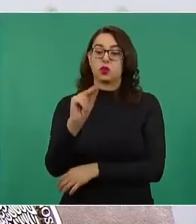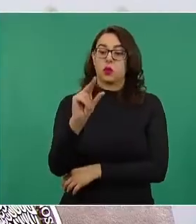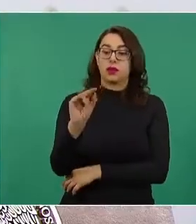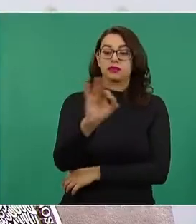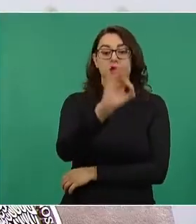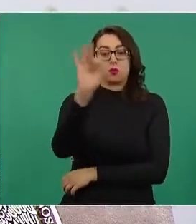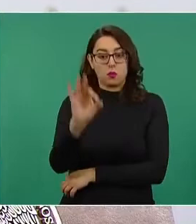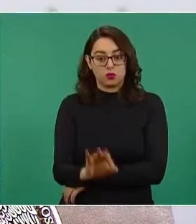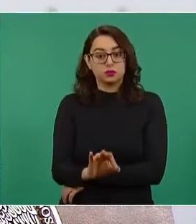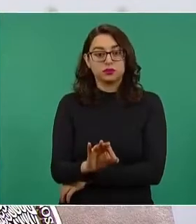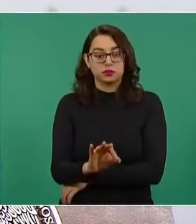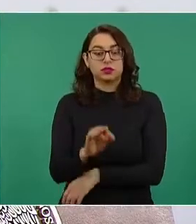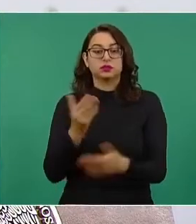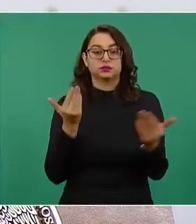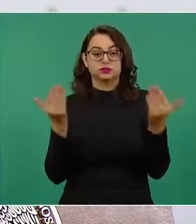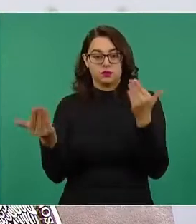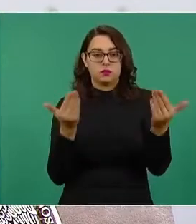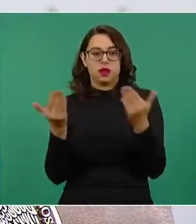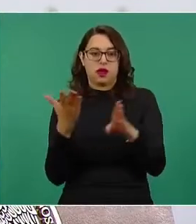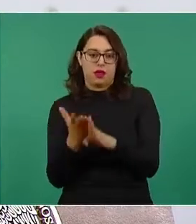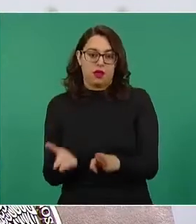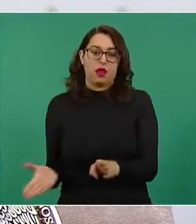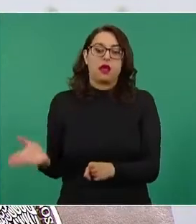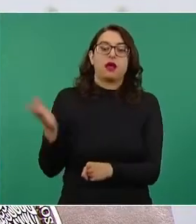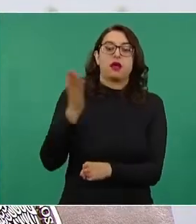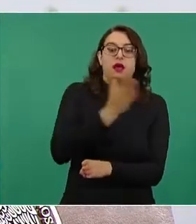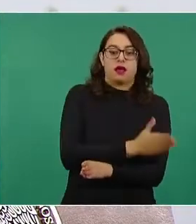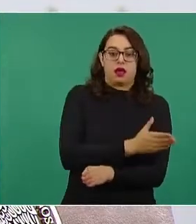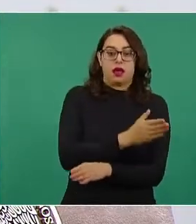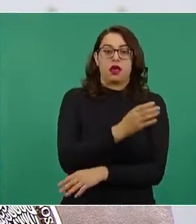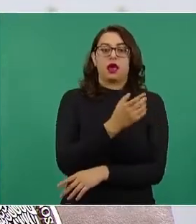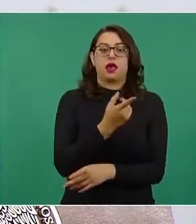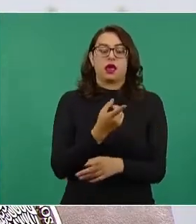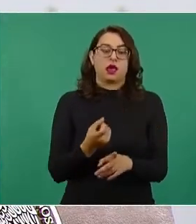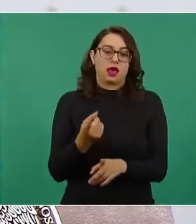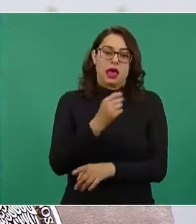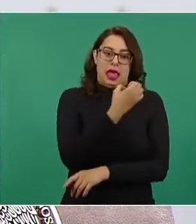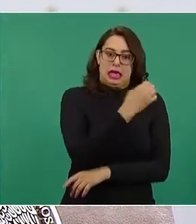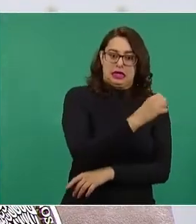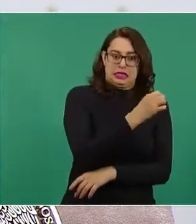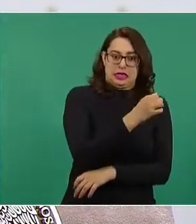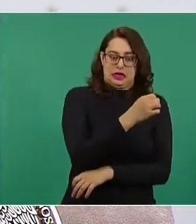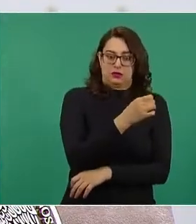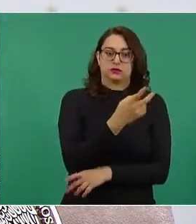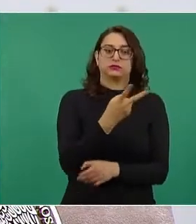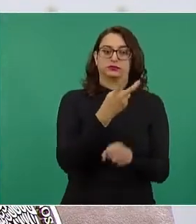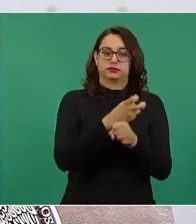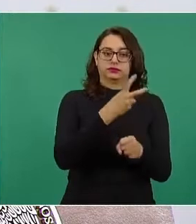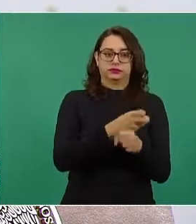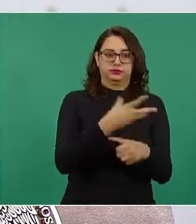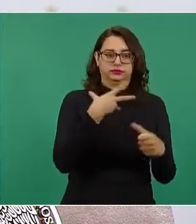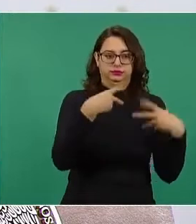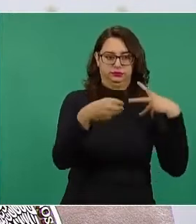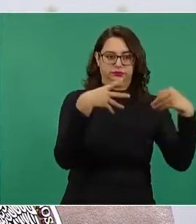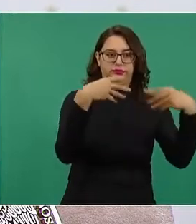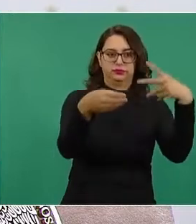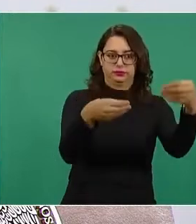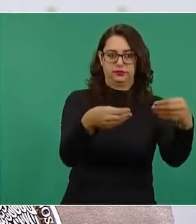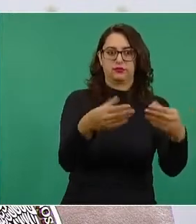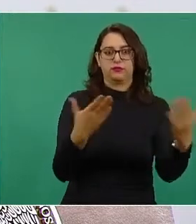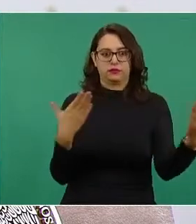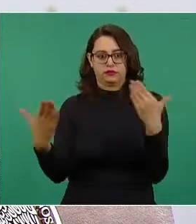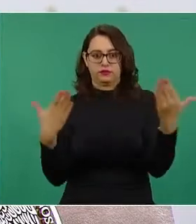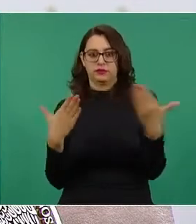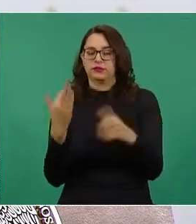de ocupación hospitalaria que ocurrió al inicio de enero durante la segunda ola. Pasamos a la